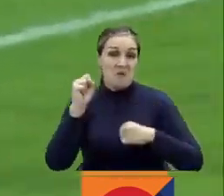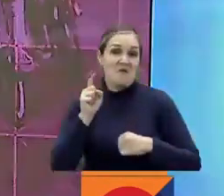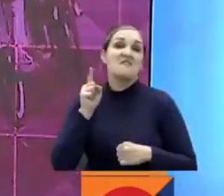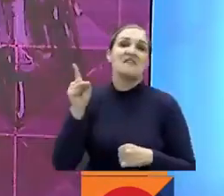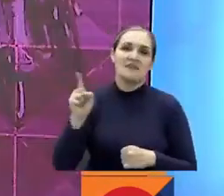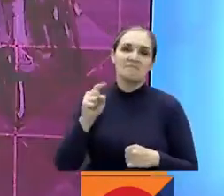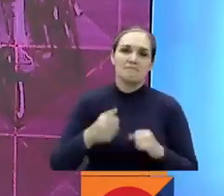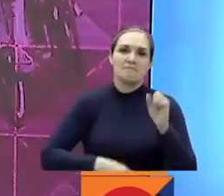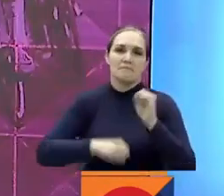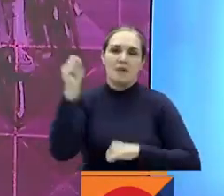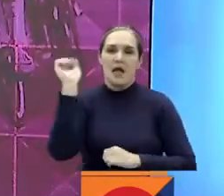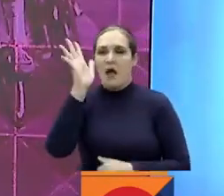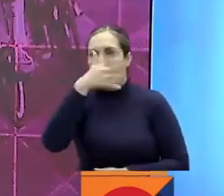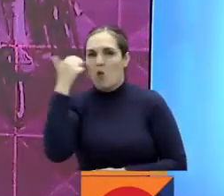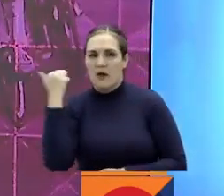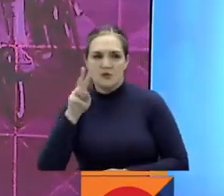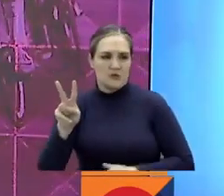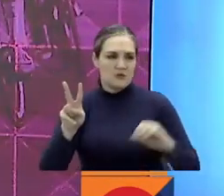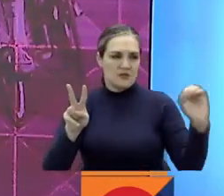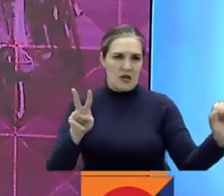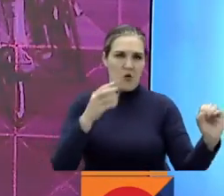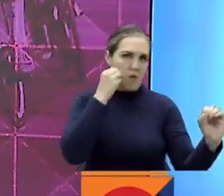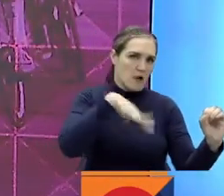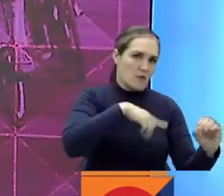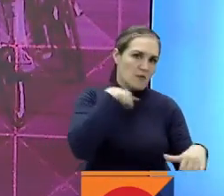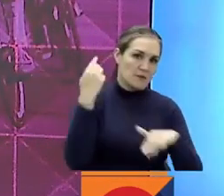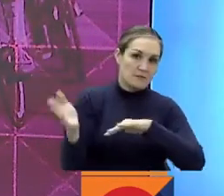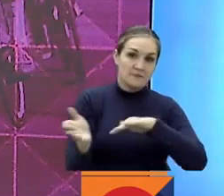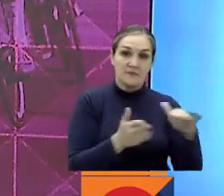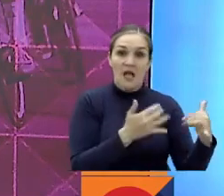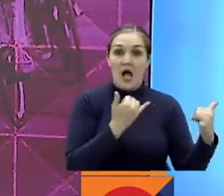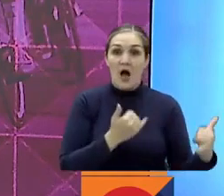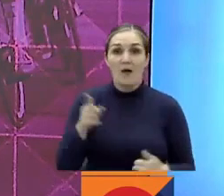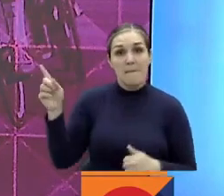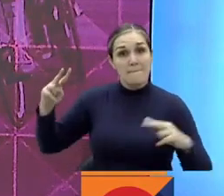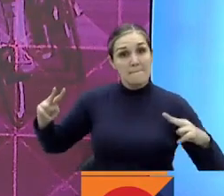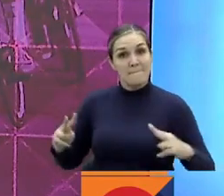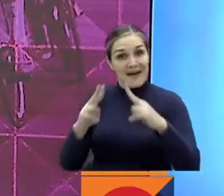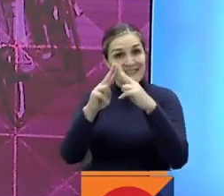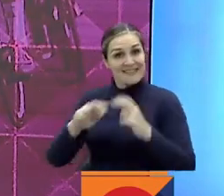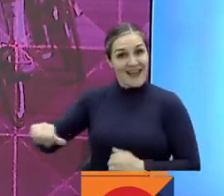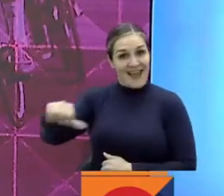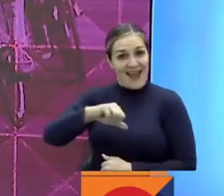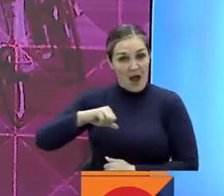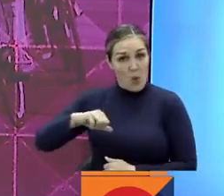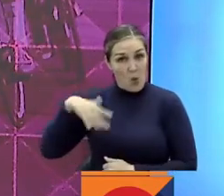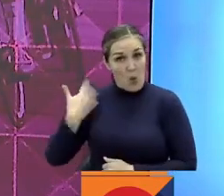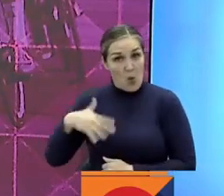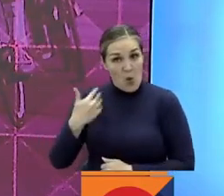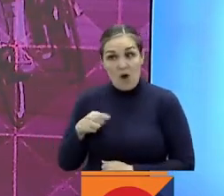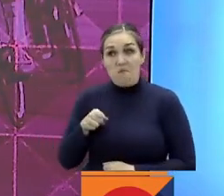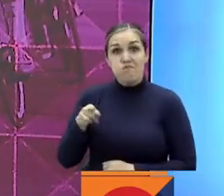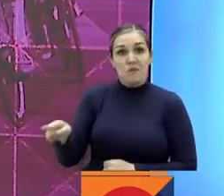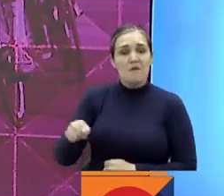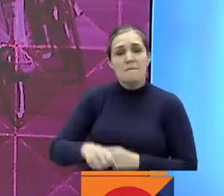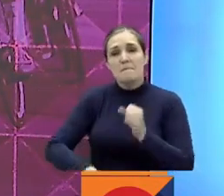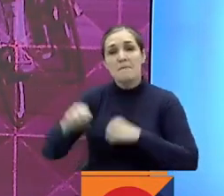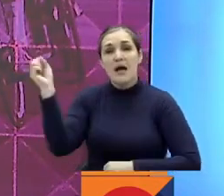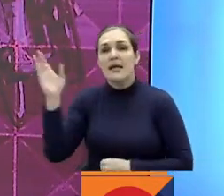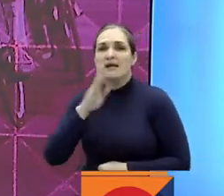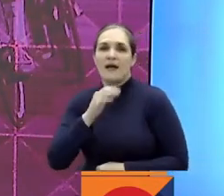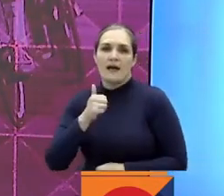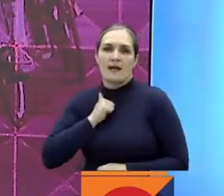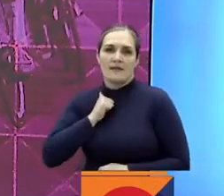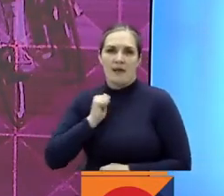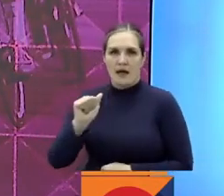a Envigado. Bueno, ahora pasamos a hablar de la París-Roubaix, sí, la femenina, carrera que dejó como gran ganadora a la